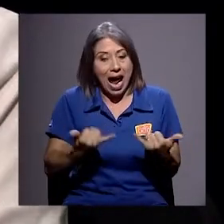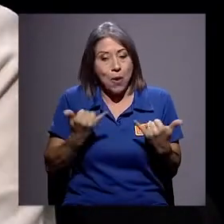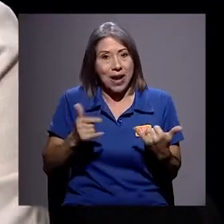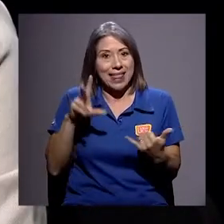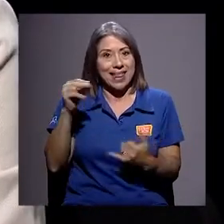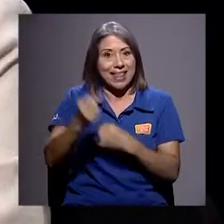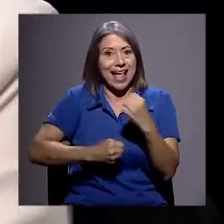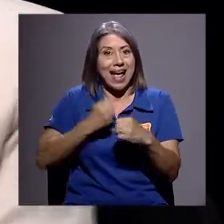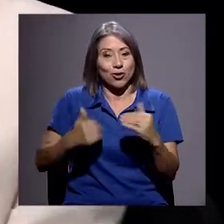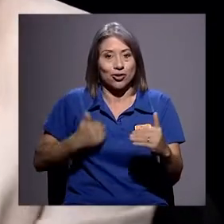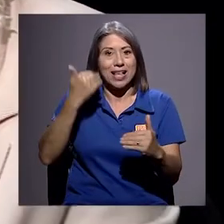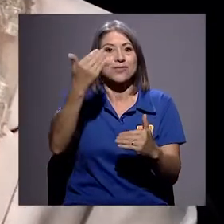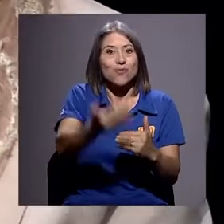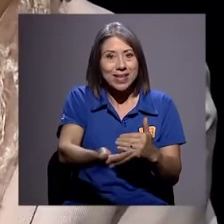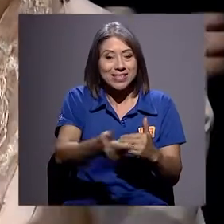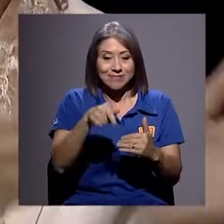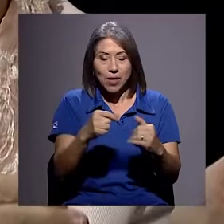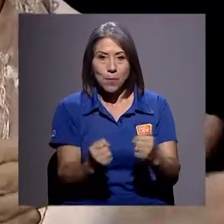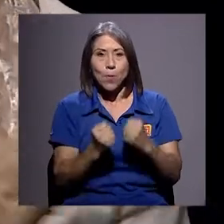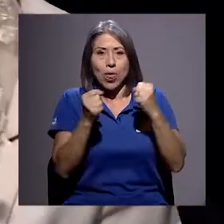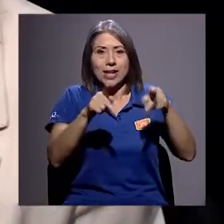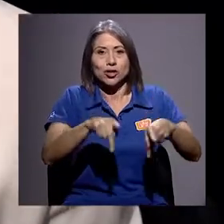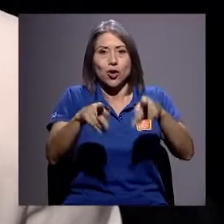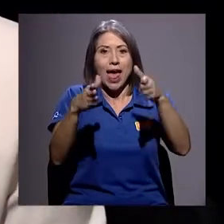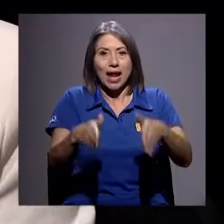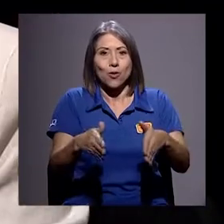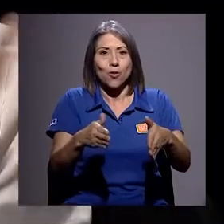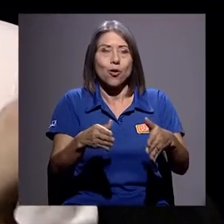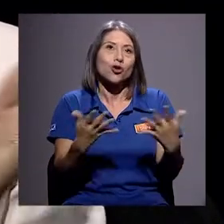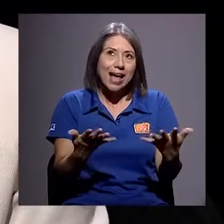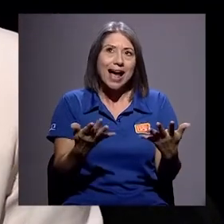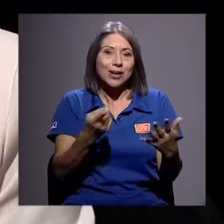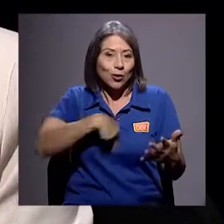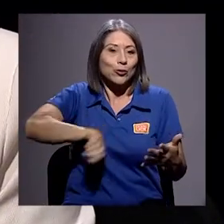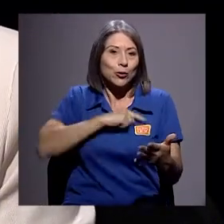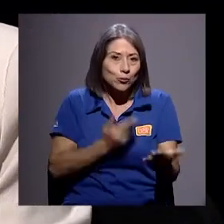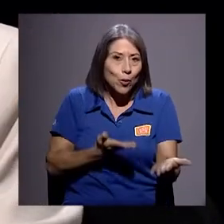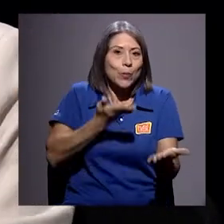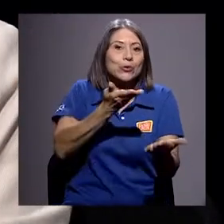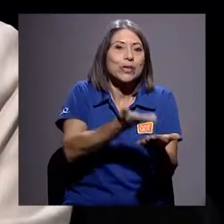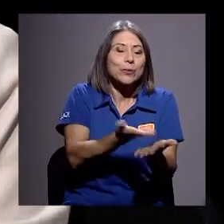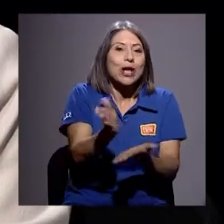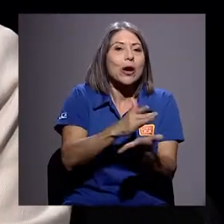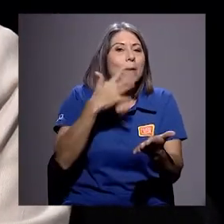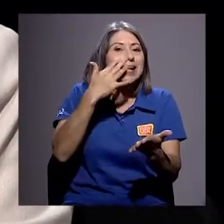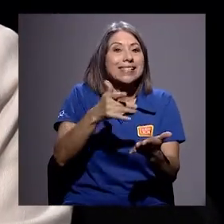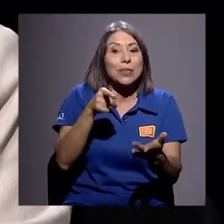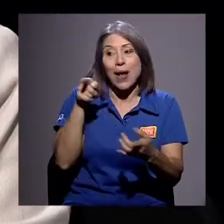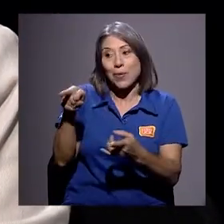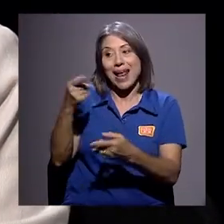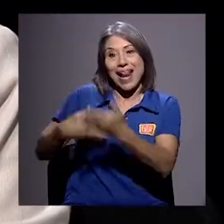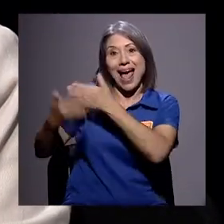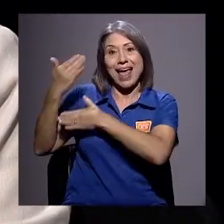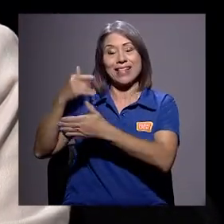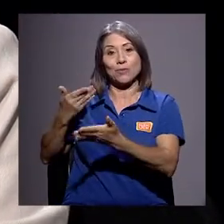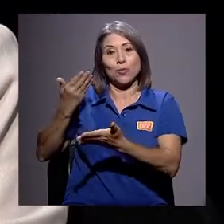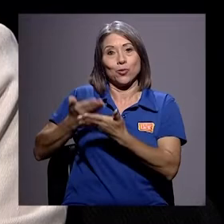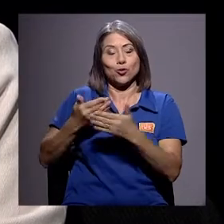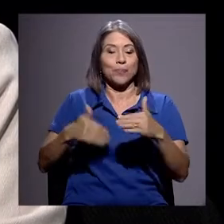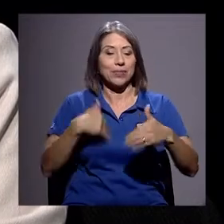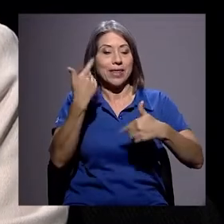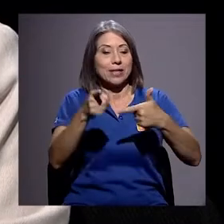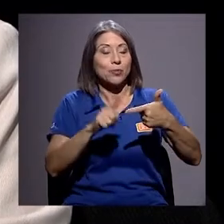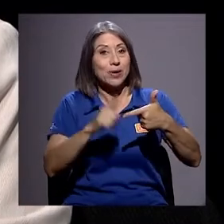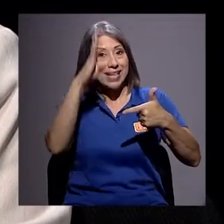o digamos poder ciudadano vino a proponer algo semejante a lo que le había propuesto hace 30 años luego vino en la comisión de los notables de doña laura